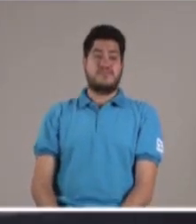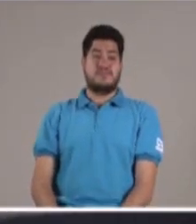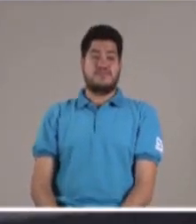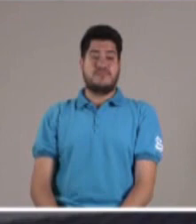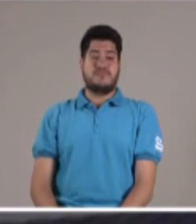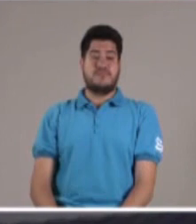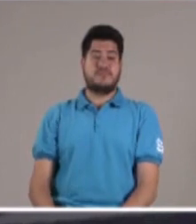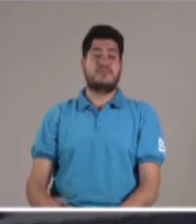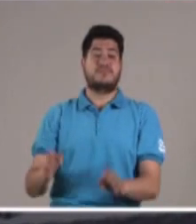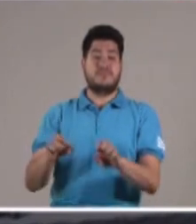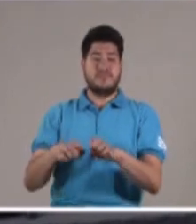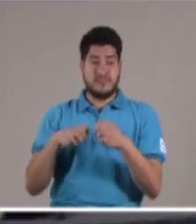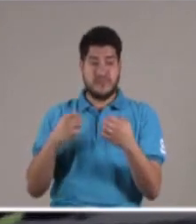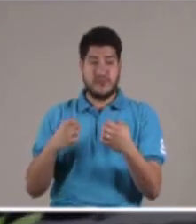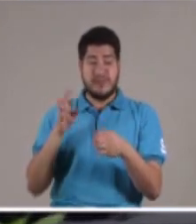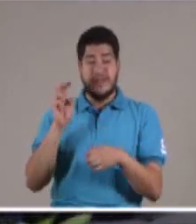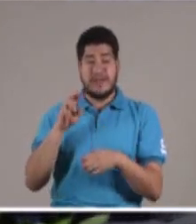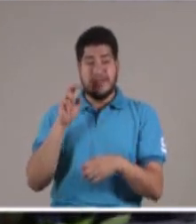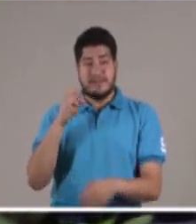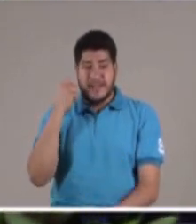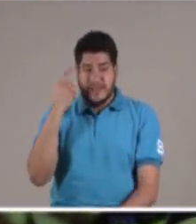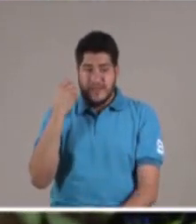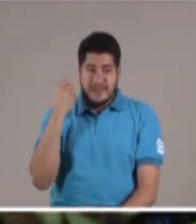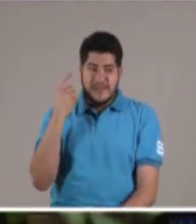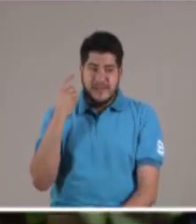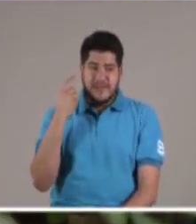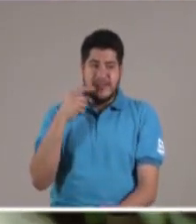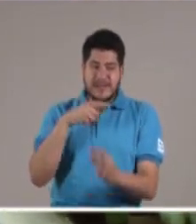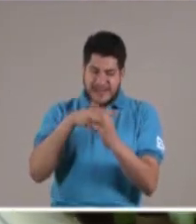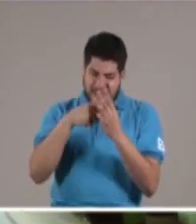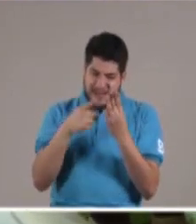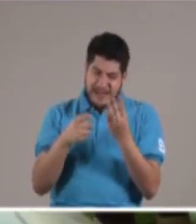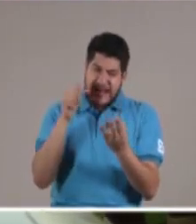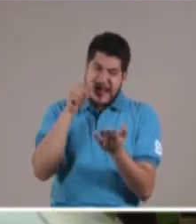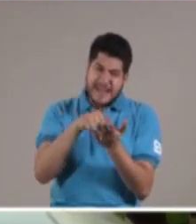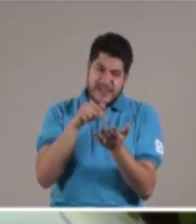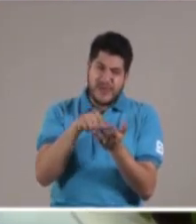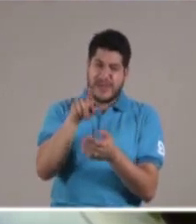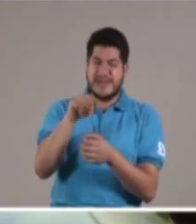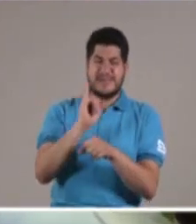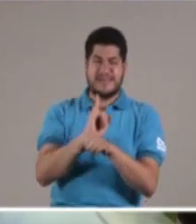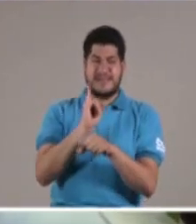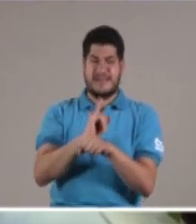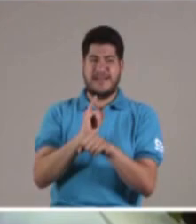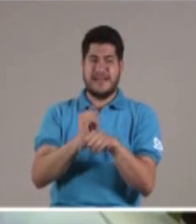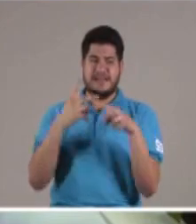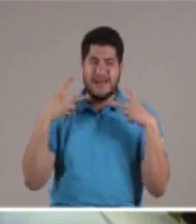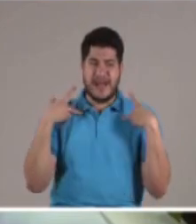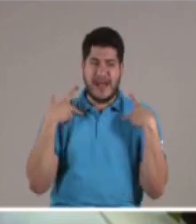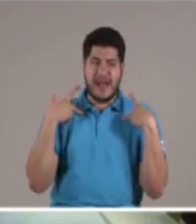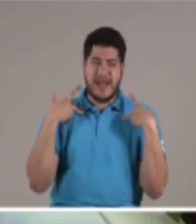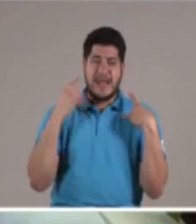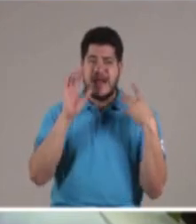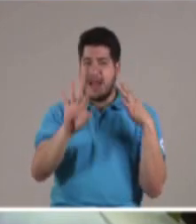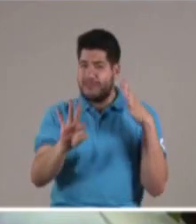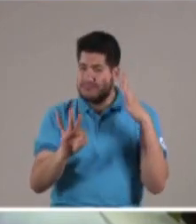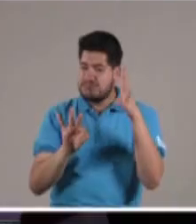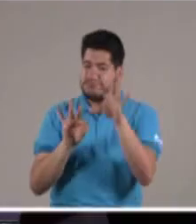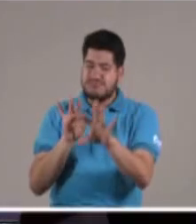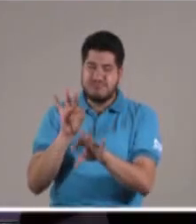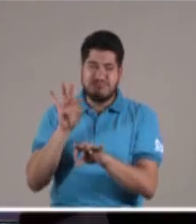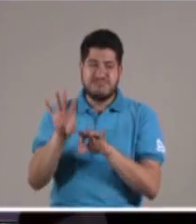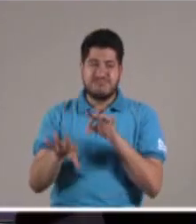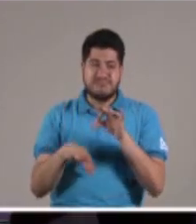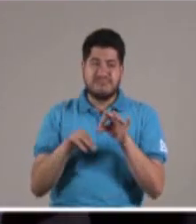es que entonces Habría que ver qué dentro de esa iglesia hay Hay ciertos está